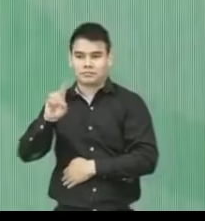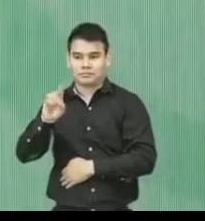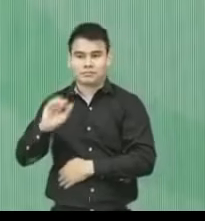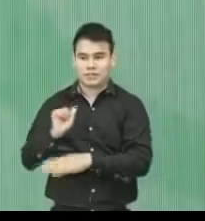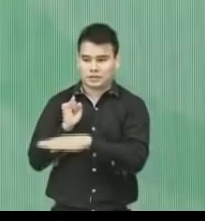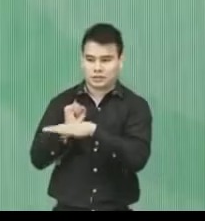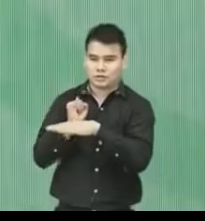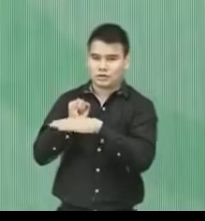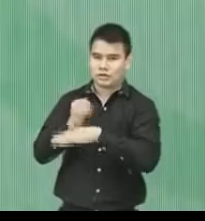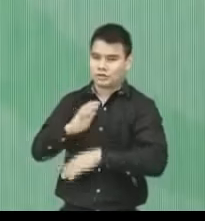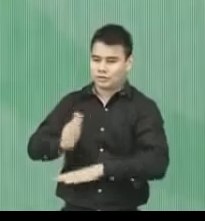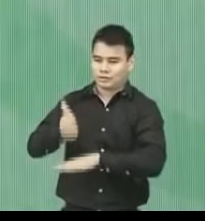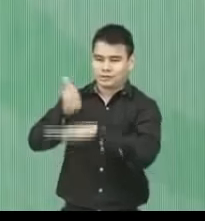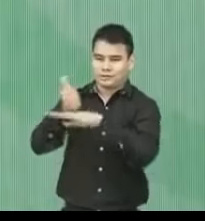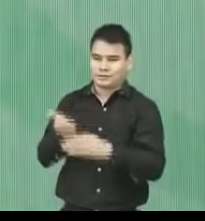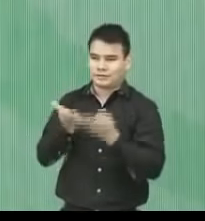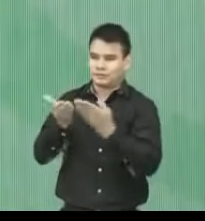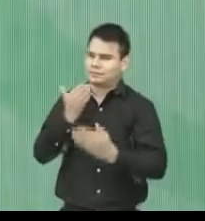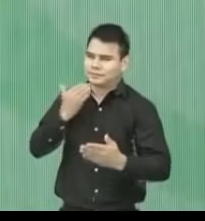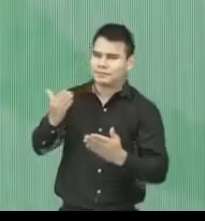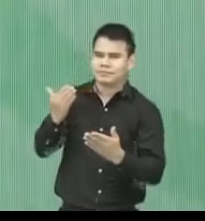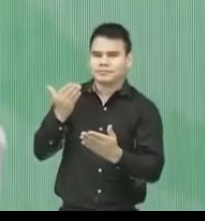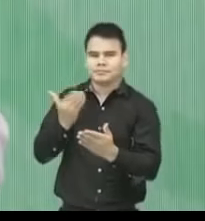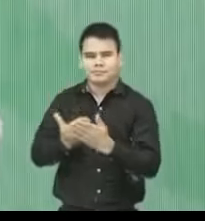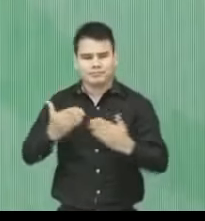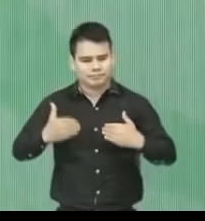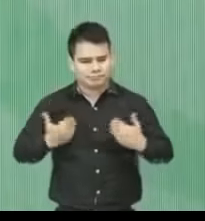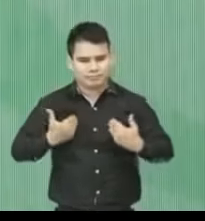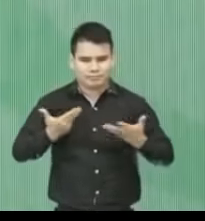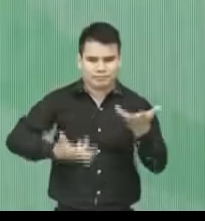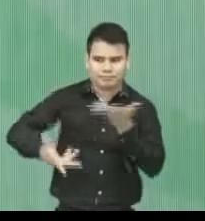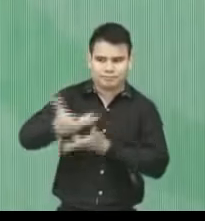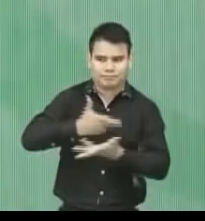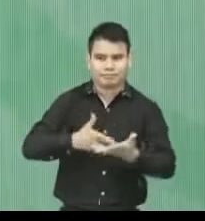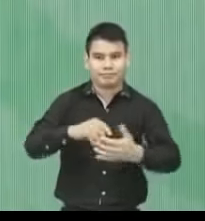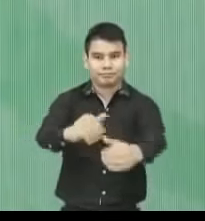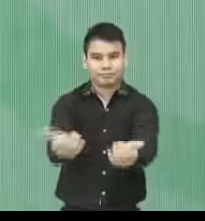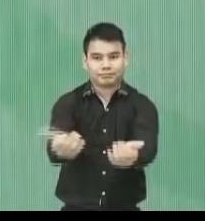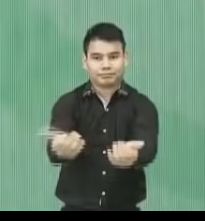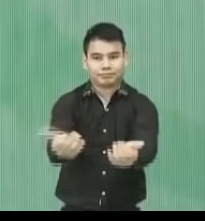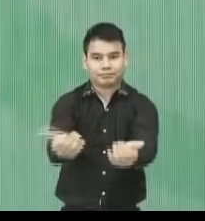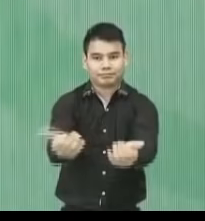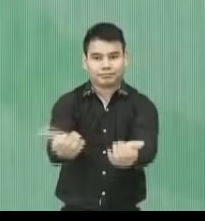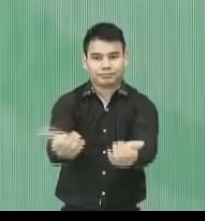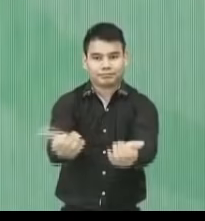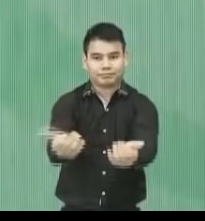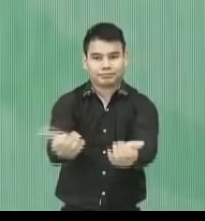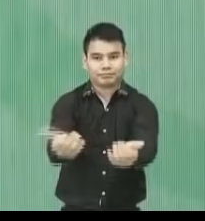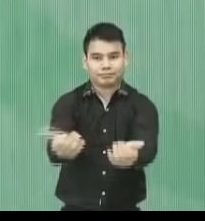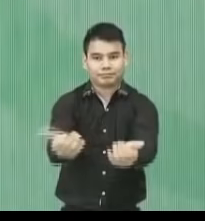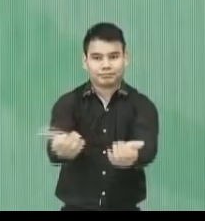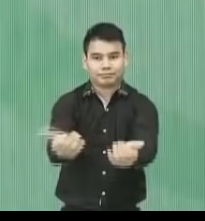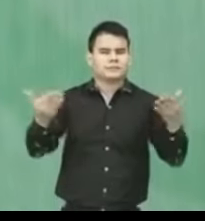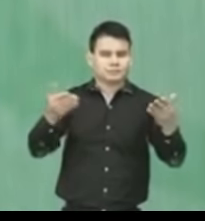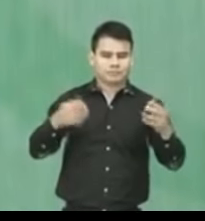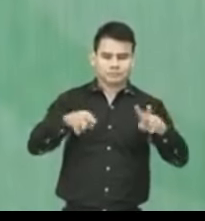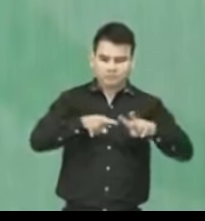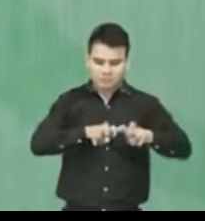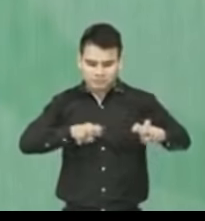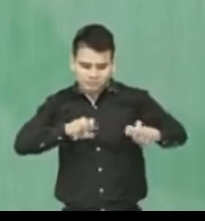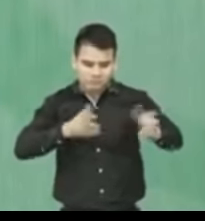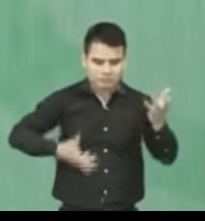institución al emparrado me complace mucho participar en la instalación también de este panel sobre la equidad